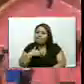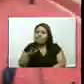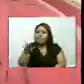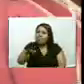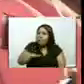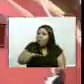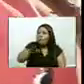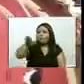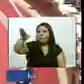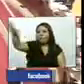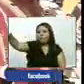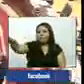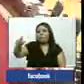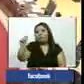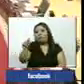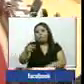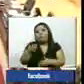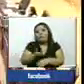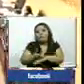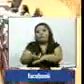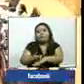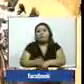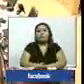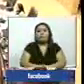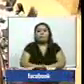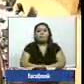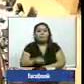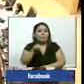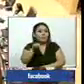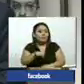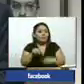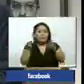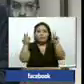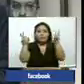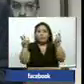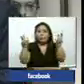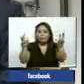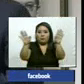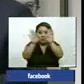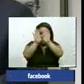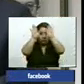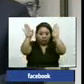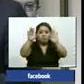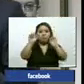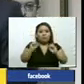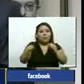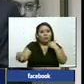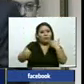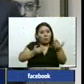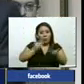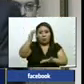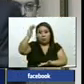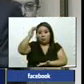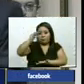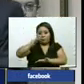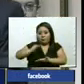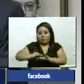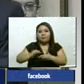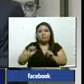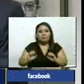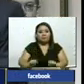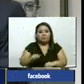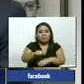boletos aéreos y los viáticos. En este contexto general, podemos detallar la reducción que ha logrado la